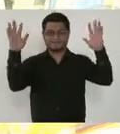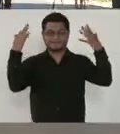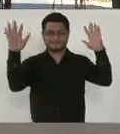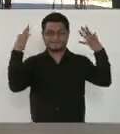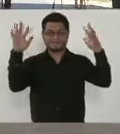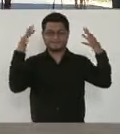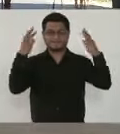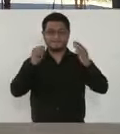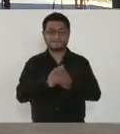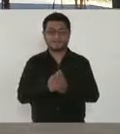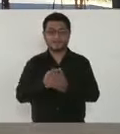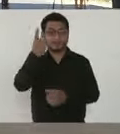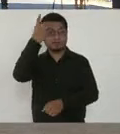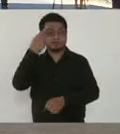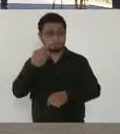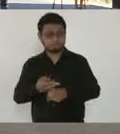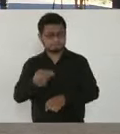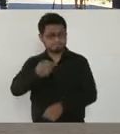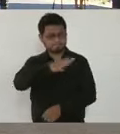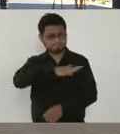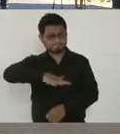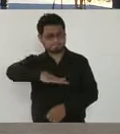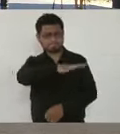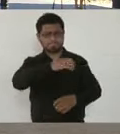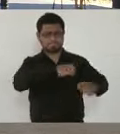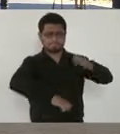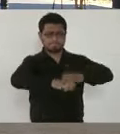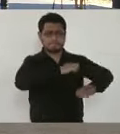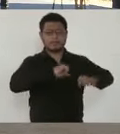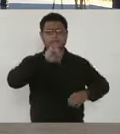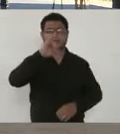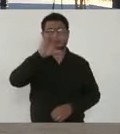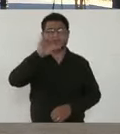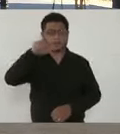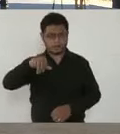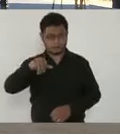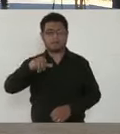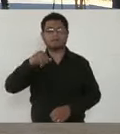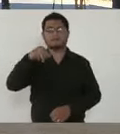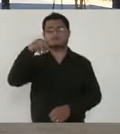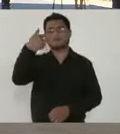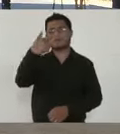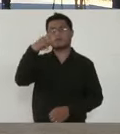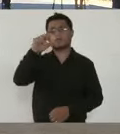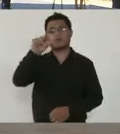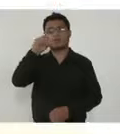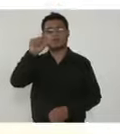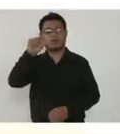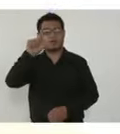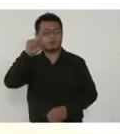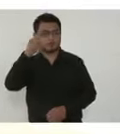la directora general de Grupo ICA, Guadalupe Phillips Margain,